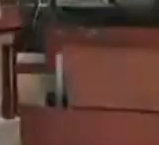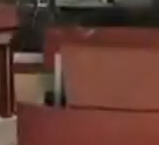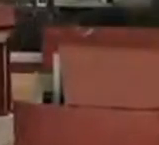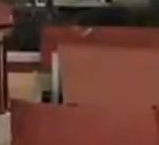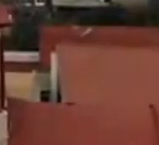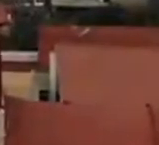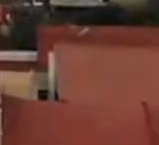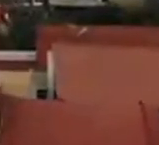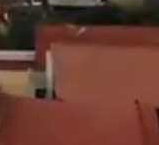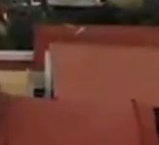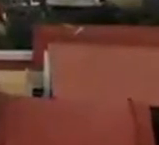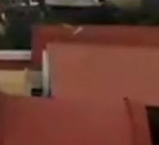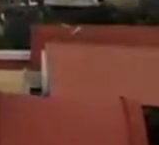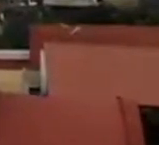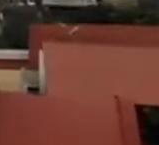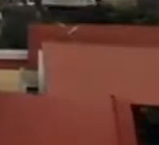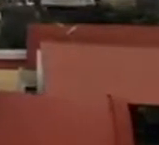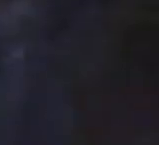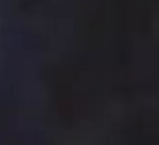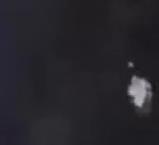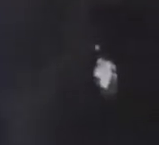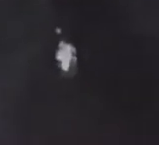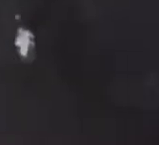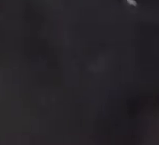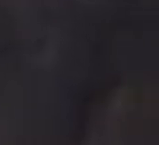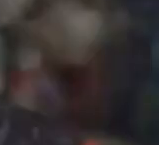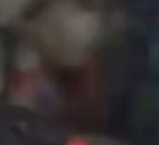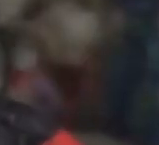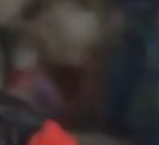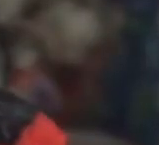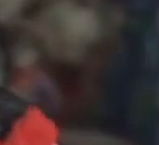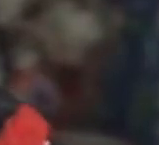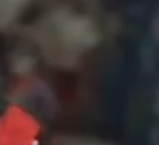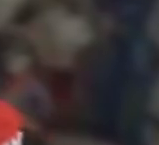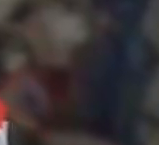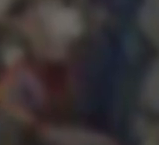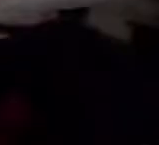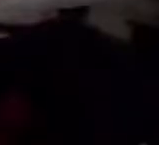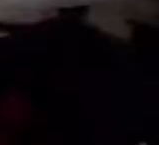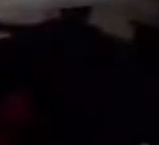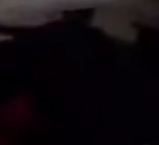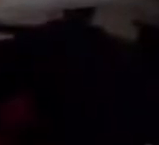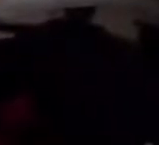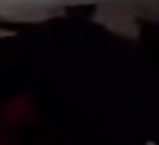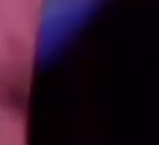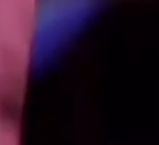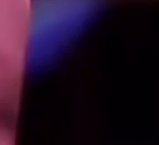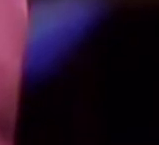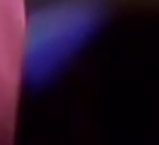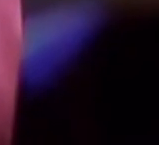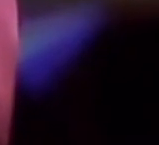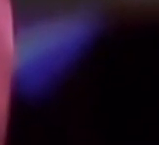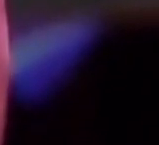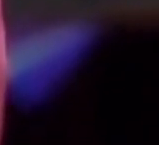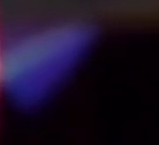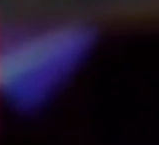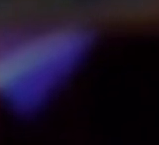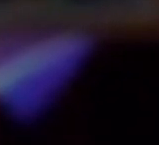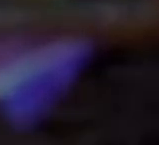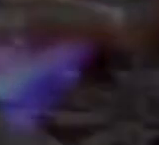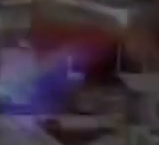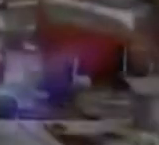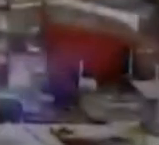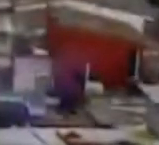Cada año, a principios del mes de noviembre, comienza la celebración de Todos los Santos, o también conocido como Día